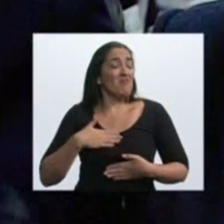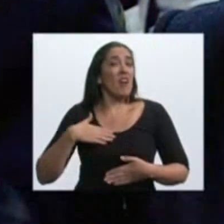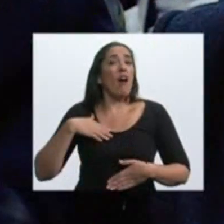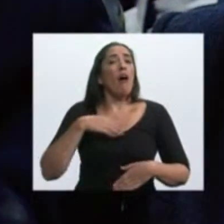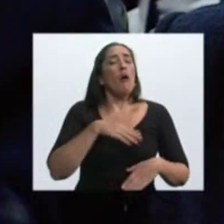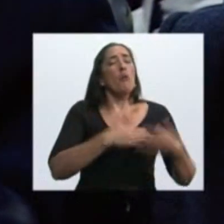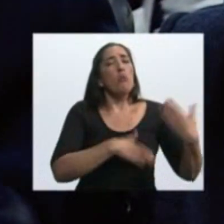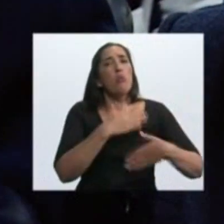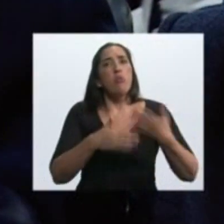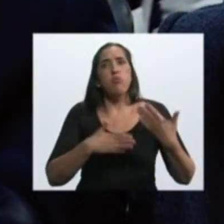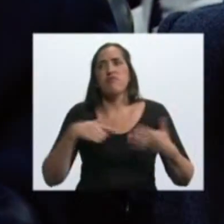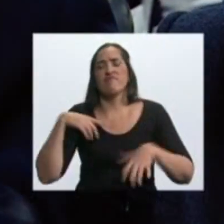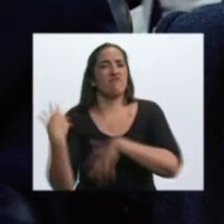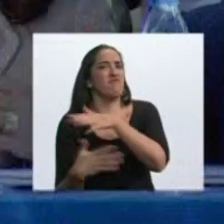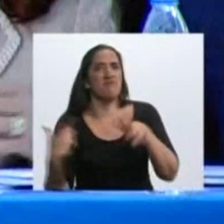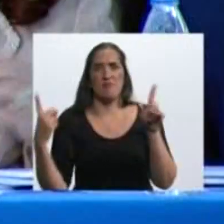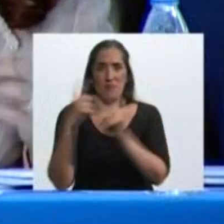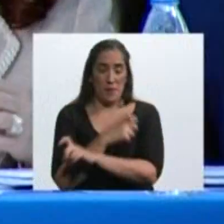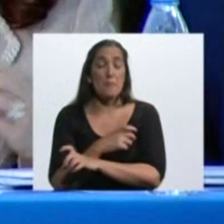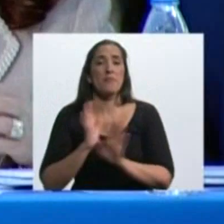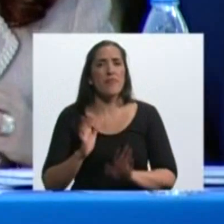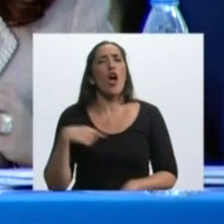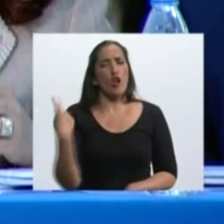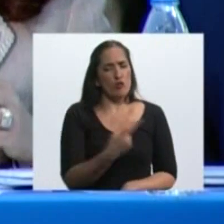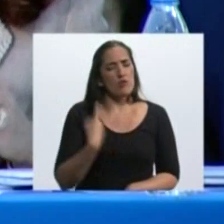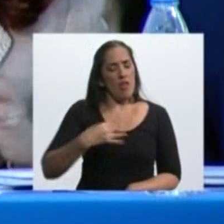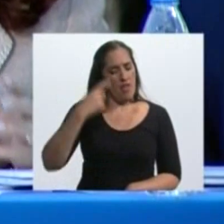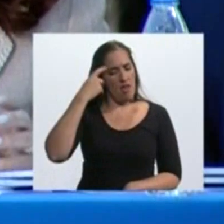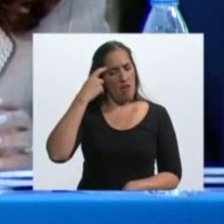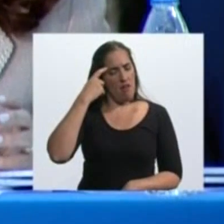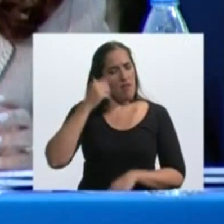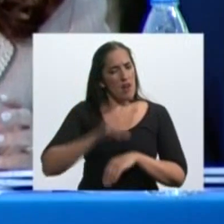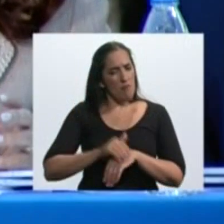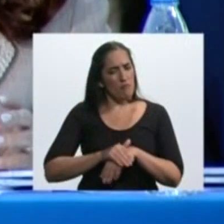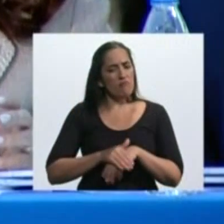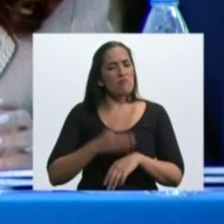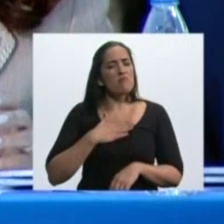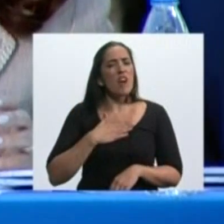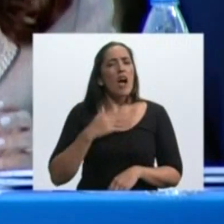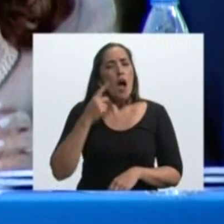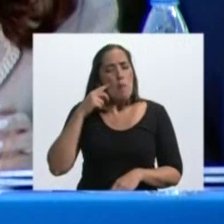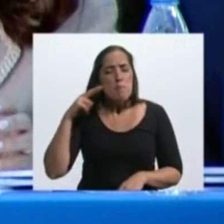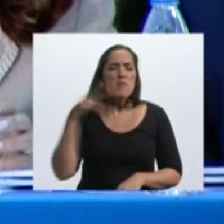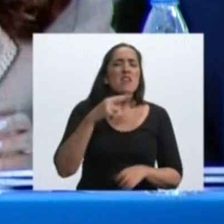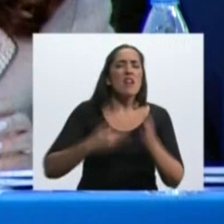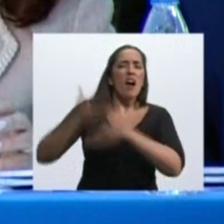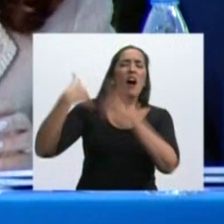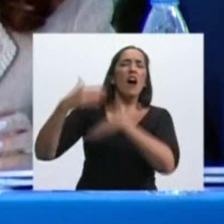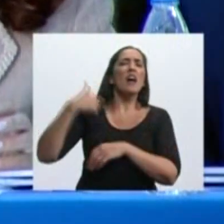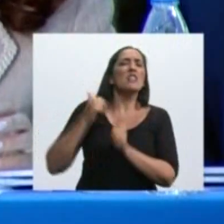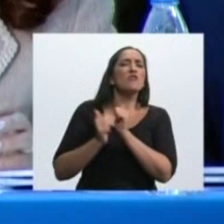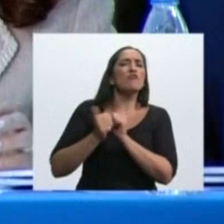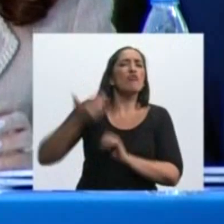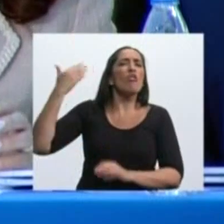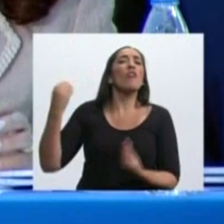vino. Por eso digo, hacernos cargo un poquito todos de esta historia que hemos tenido, festejar este día